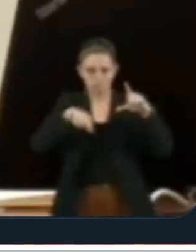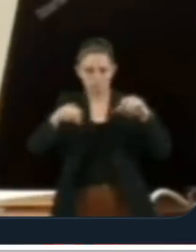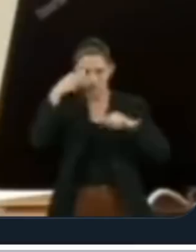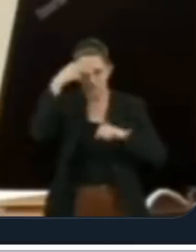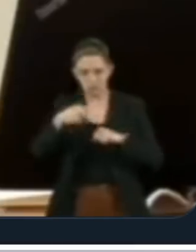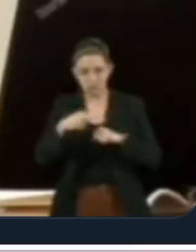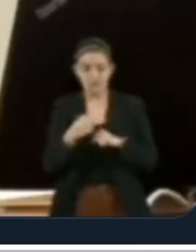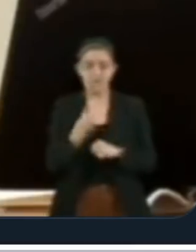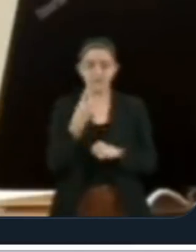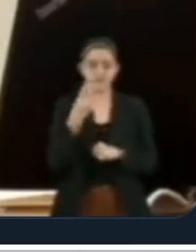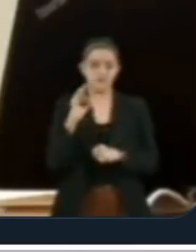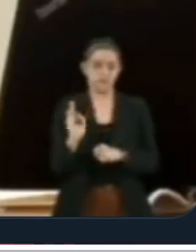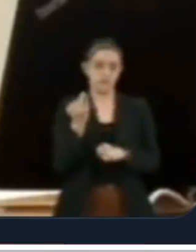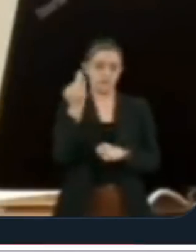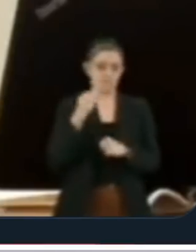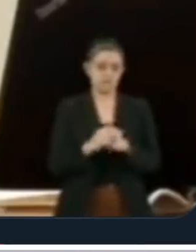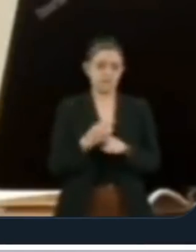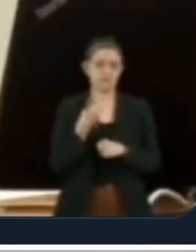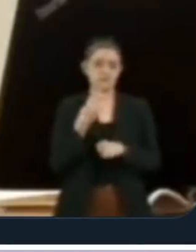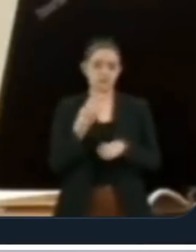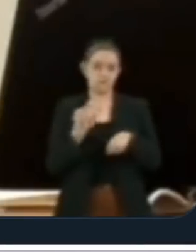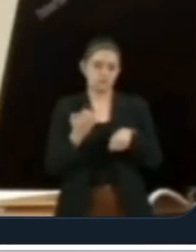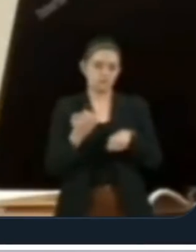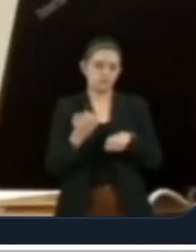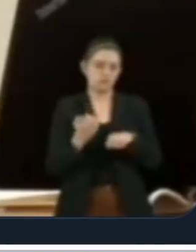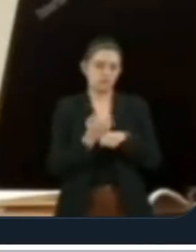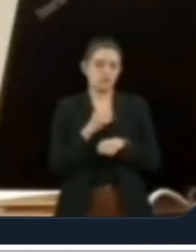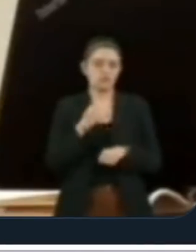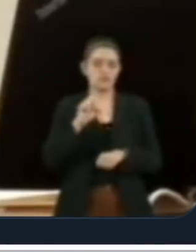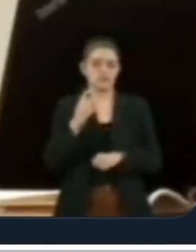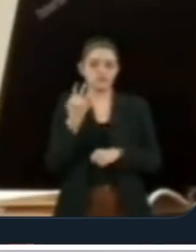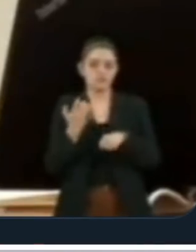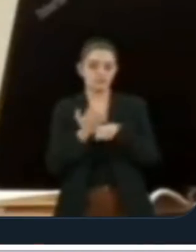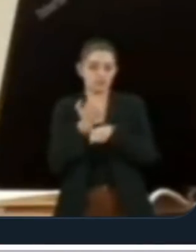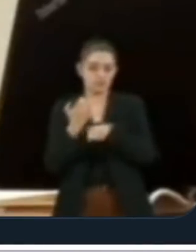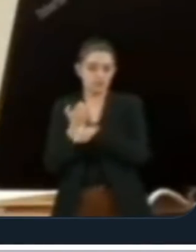3 federales, 3 nacionales, 34 estatales y 238 distritales.